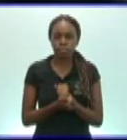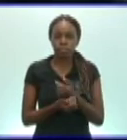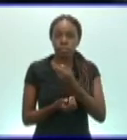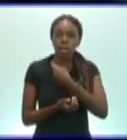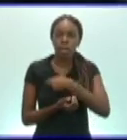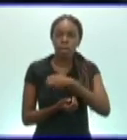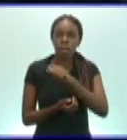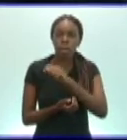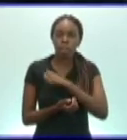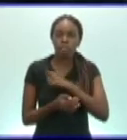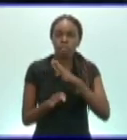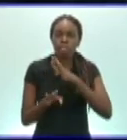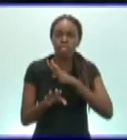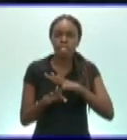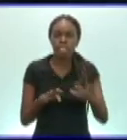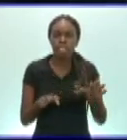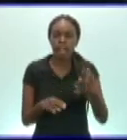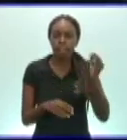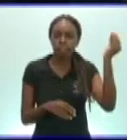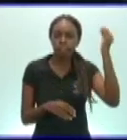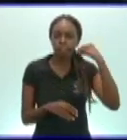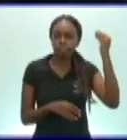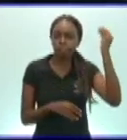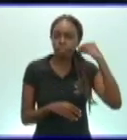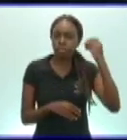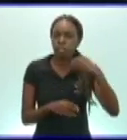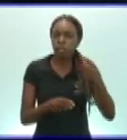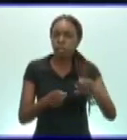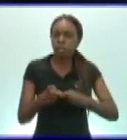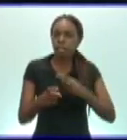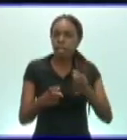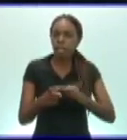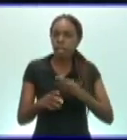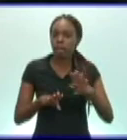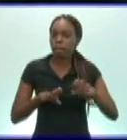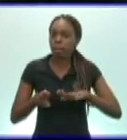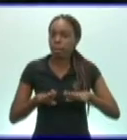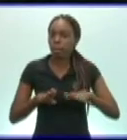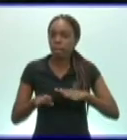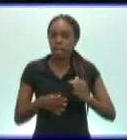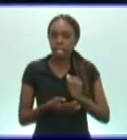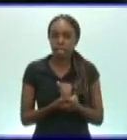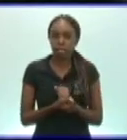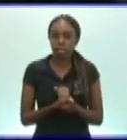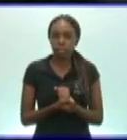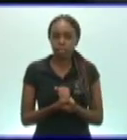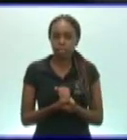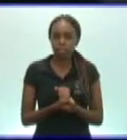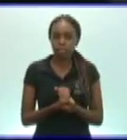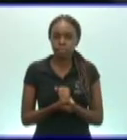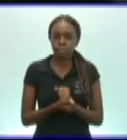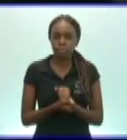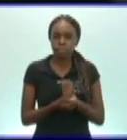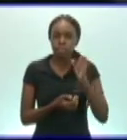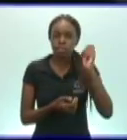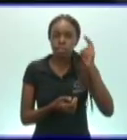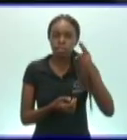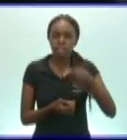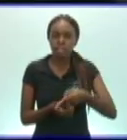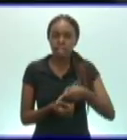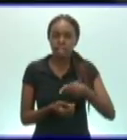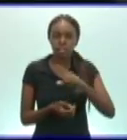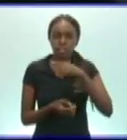españoles ya están al tanto de la conspiración y que están ordenando precisamente la detención de